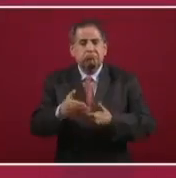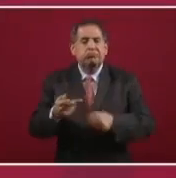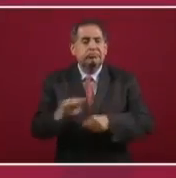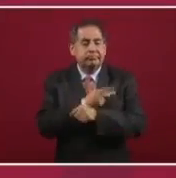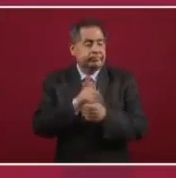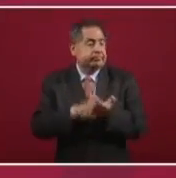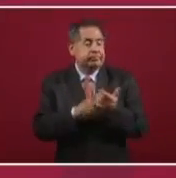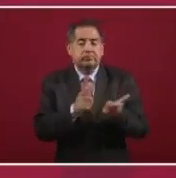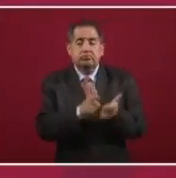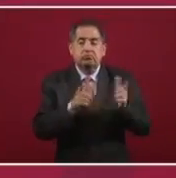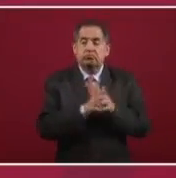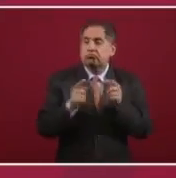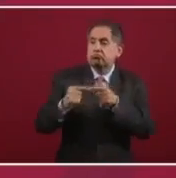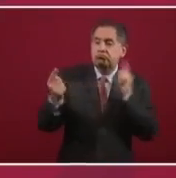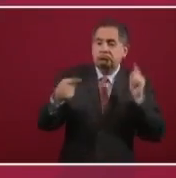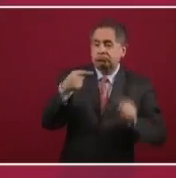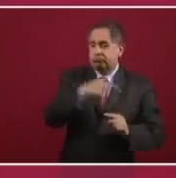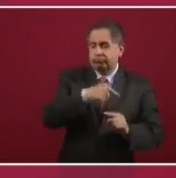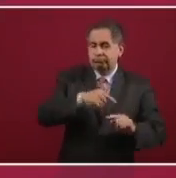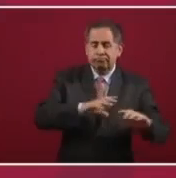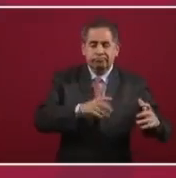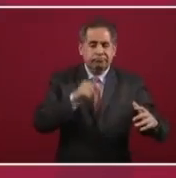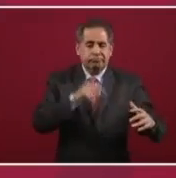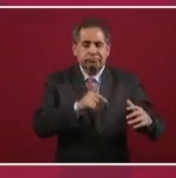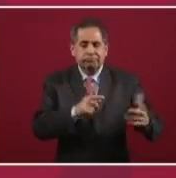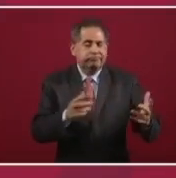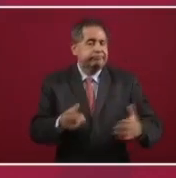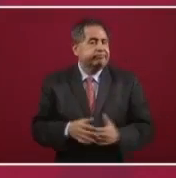los realistas